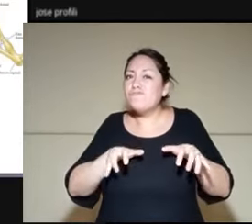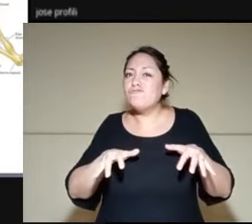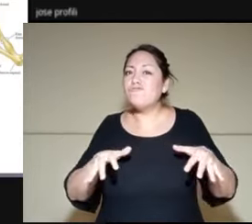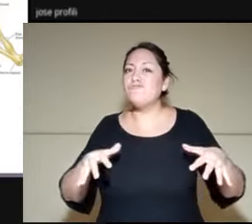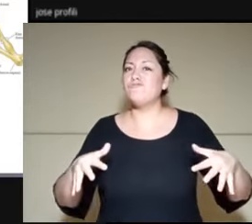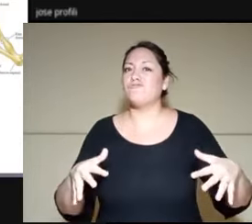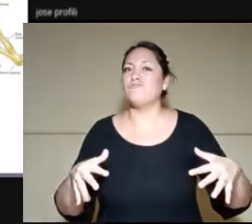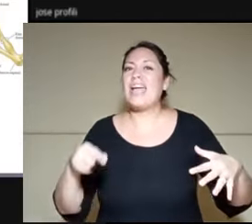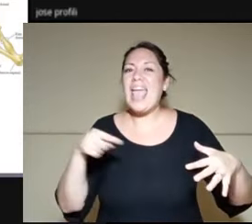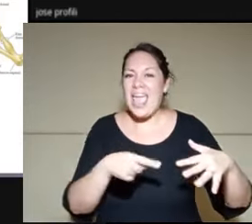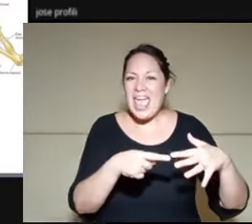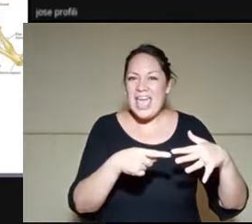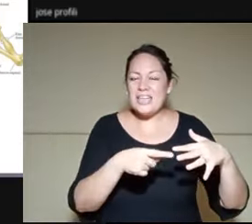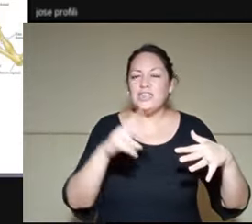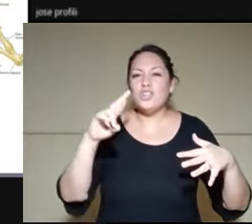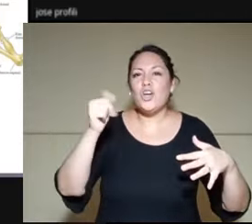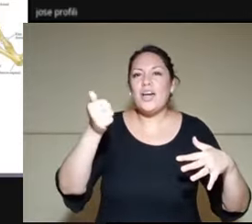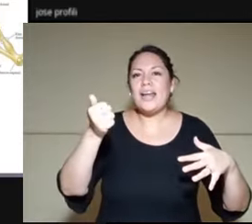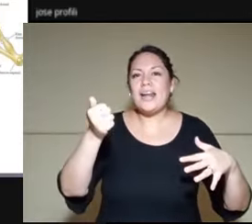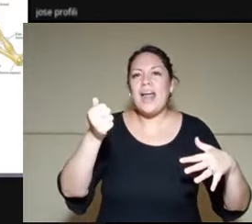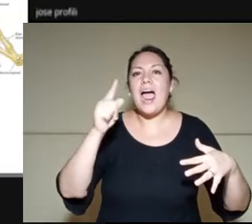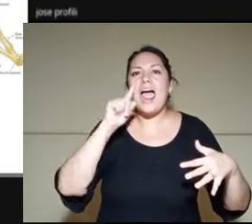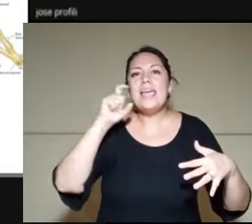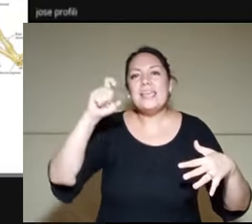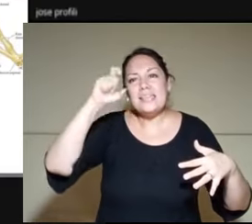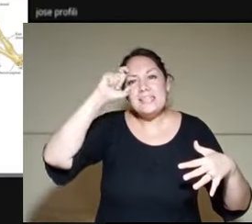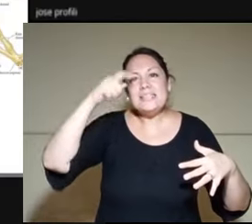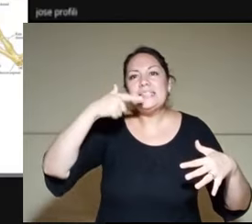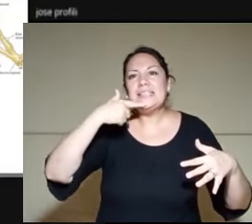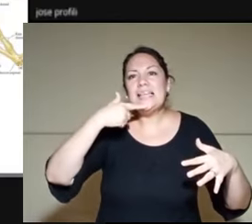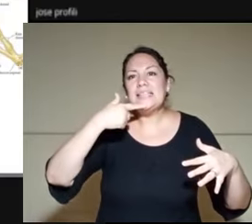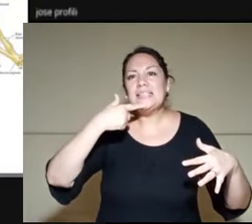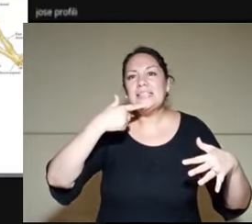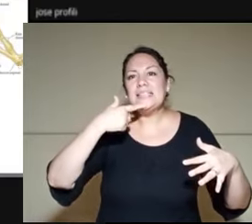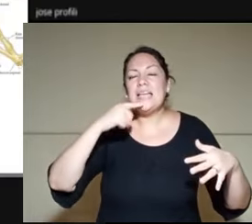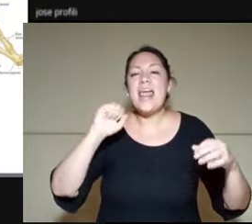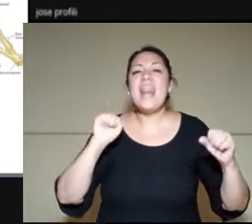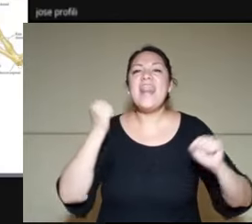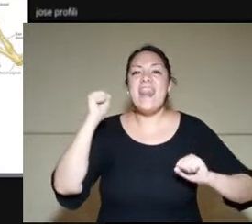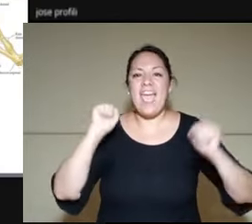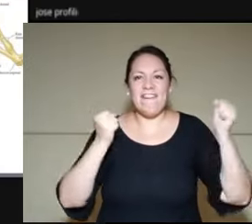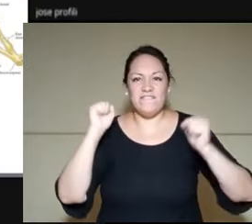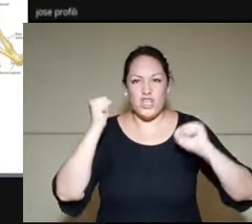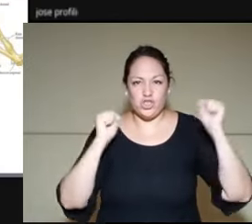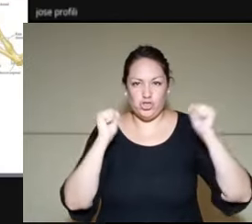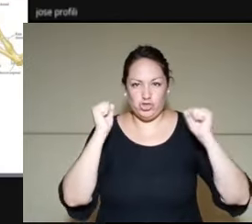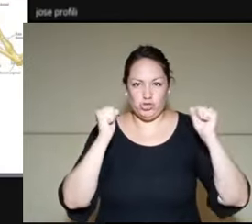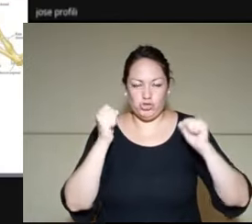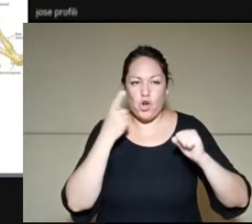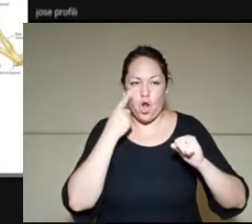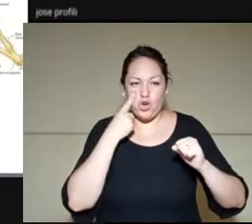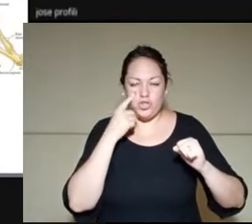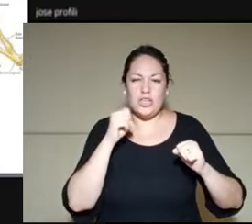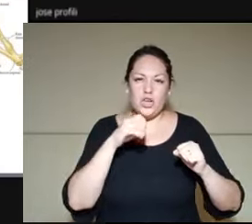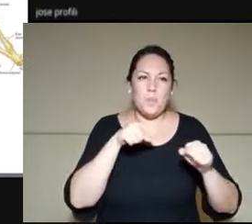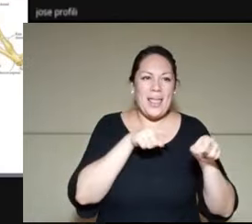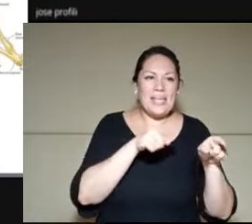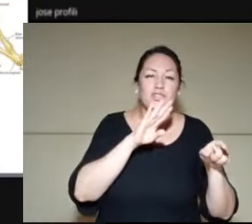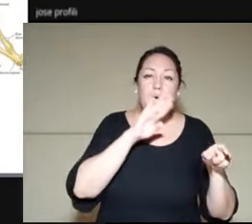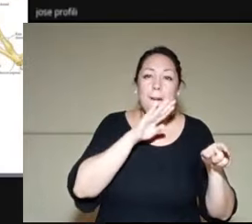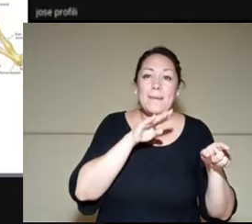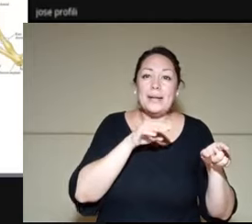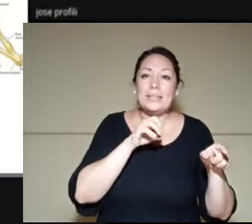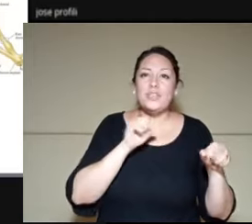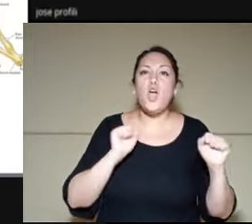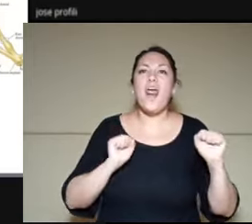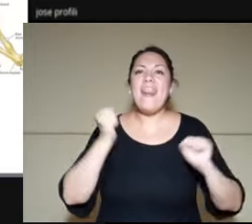llaman raíces y forman esta estructura gruesa afuera, que es lo que nosotros conocemos como nervio. Eso es